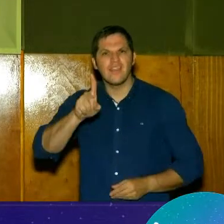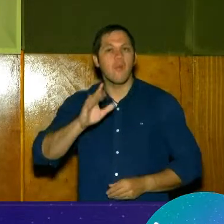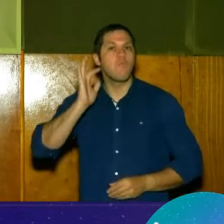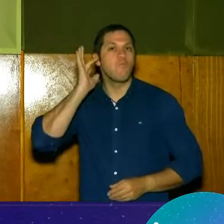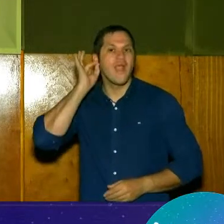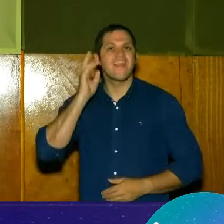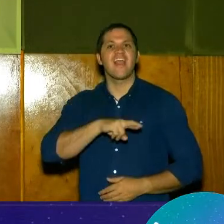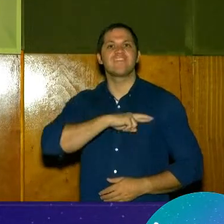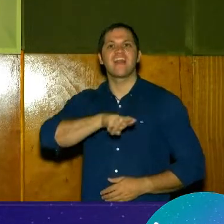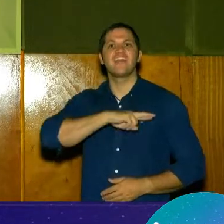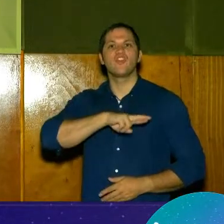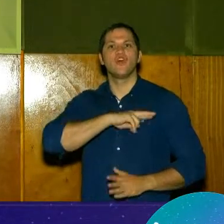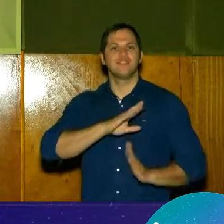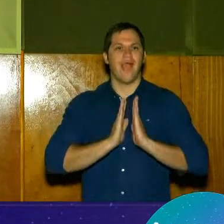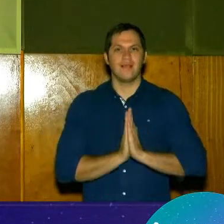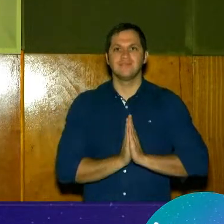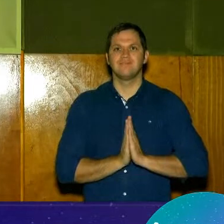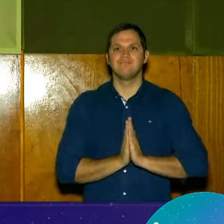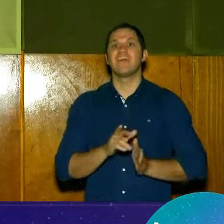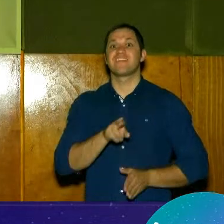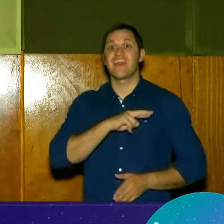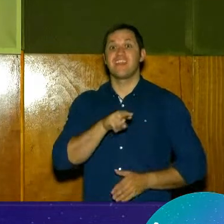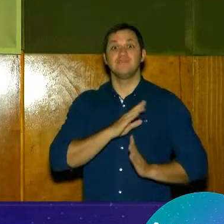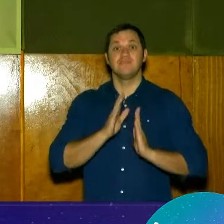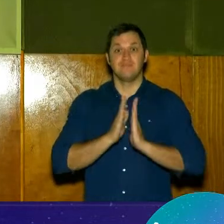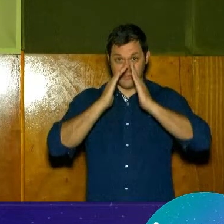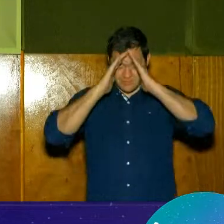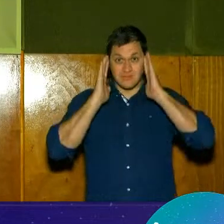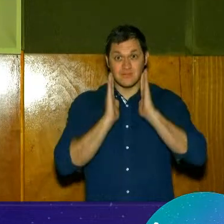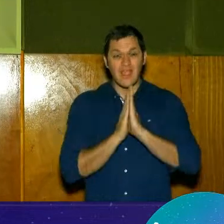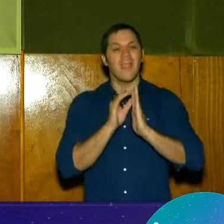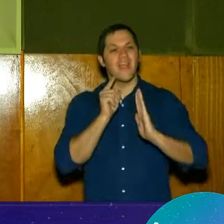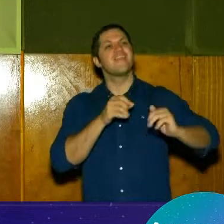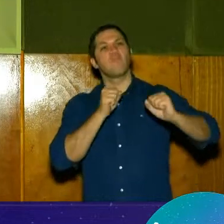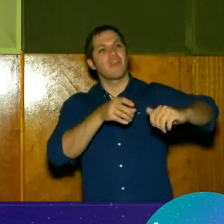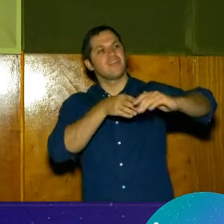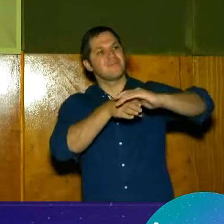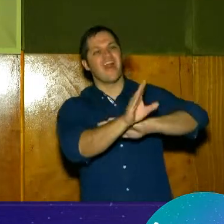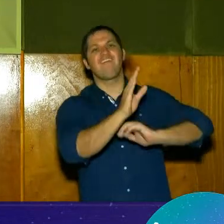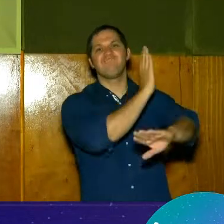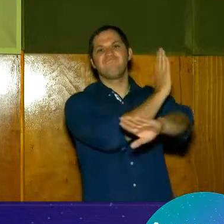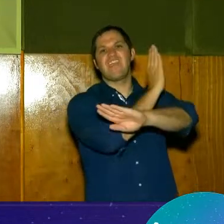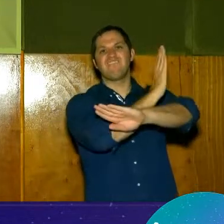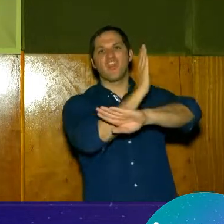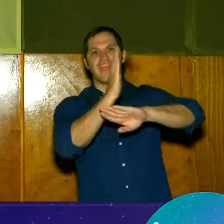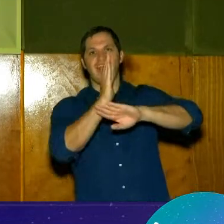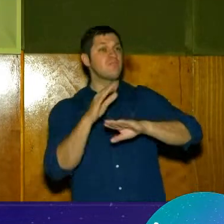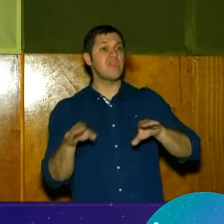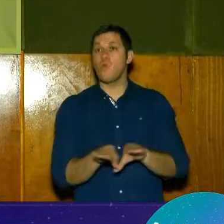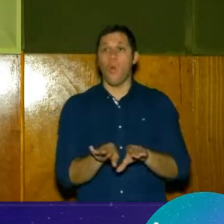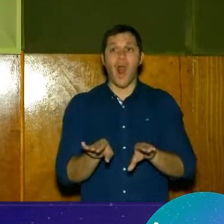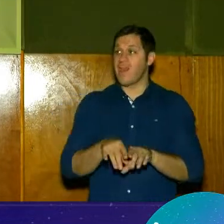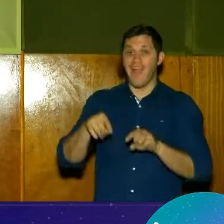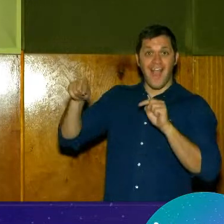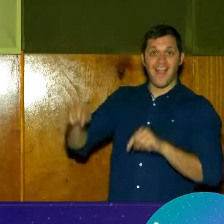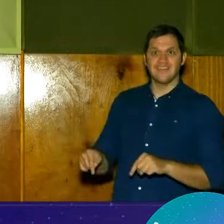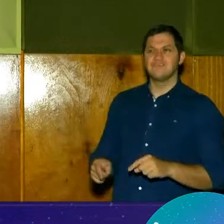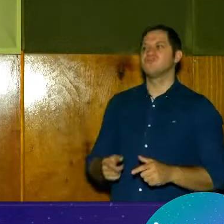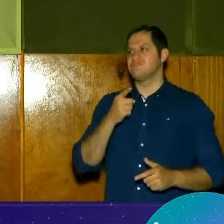las únicas mujeres realmente que tenían alto conocimiento eran las religiosas en muchos casos